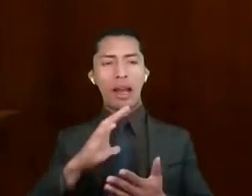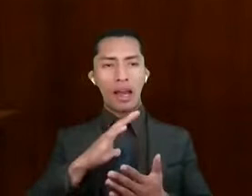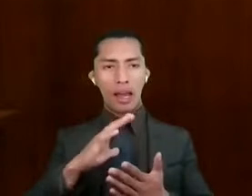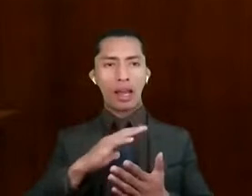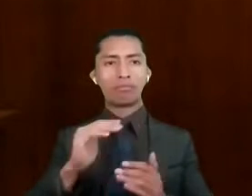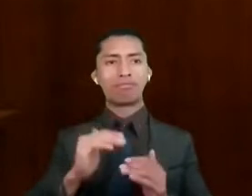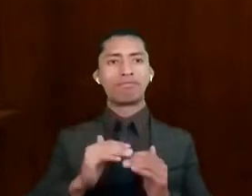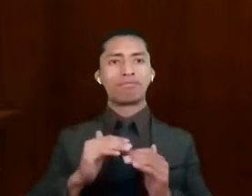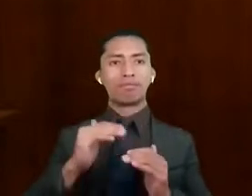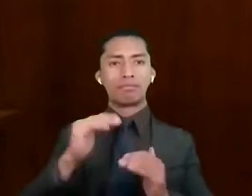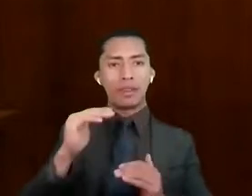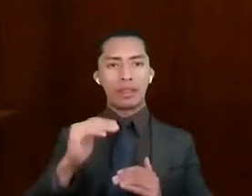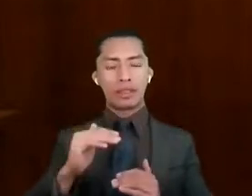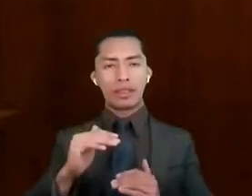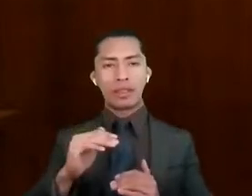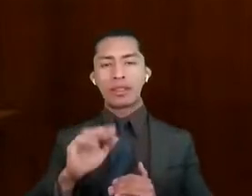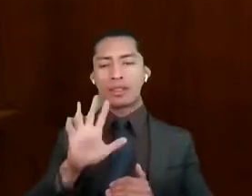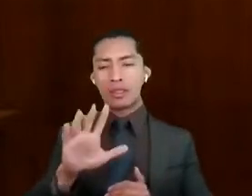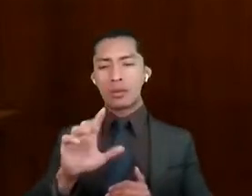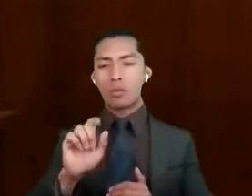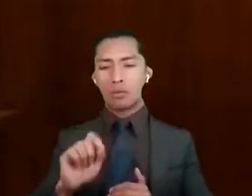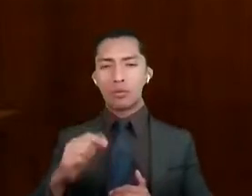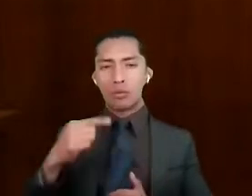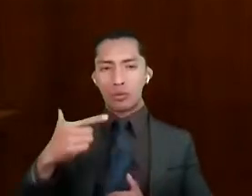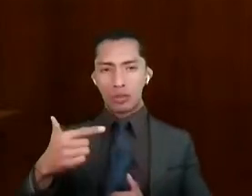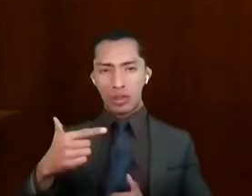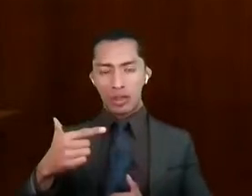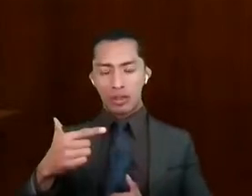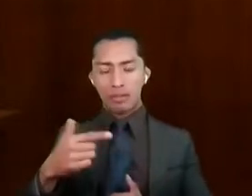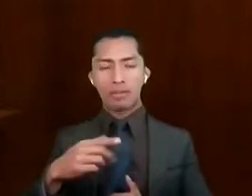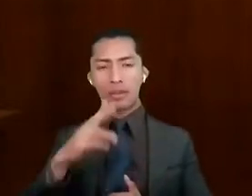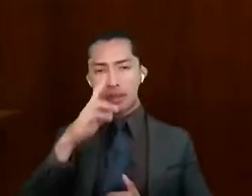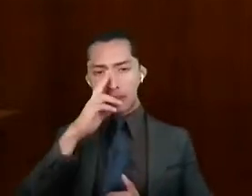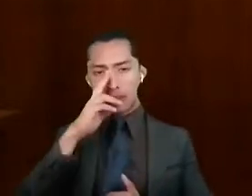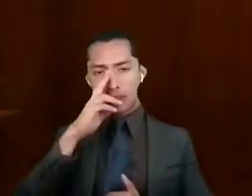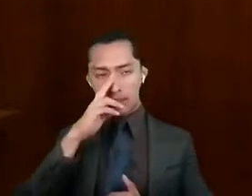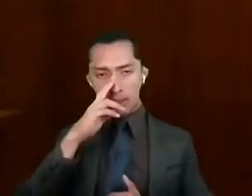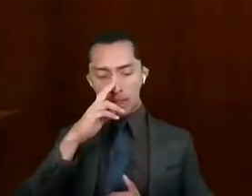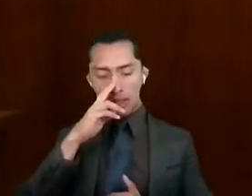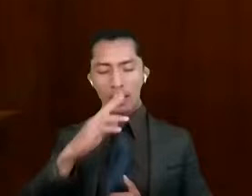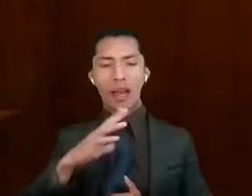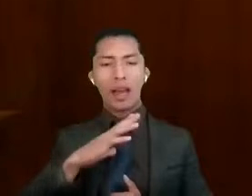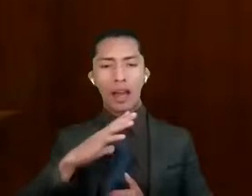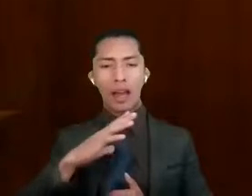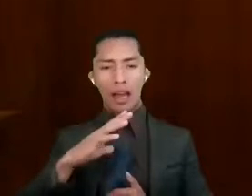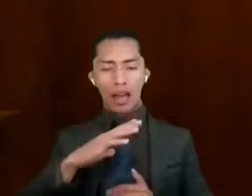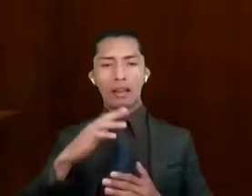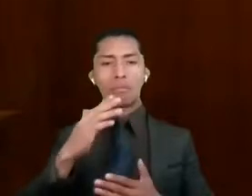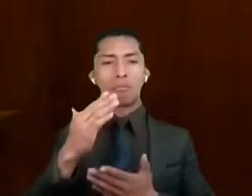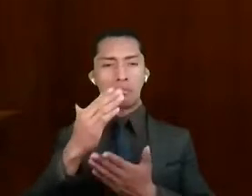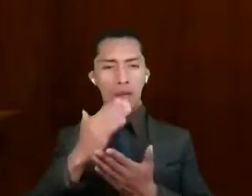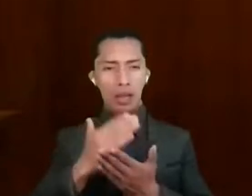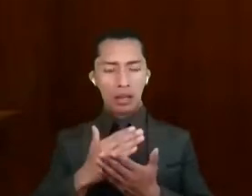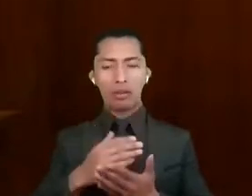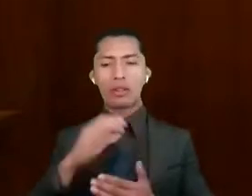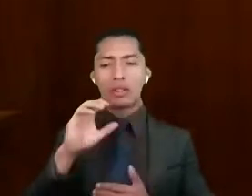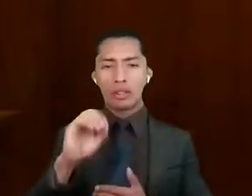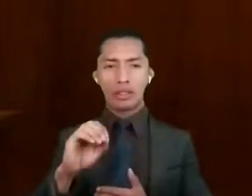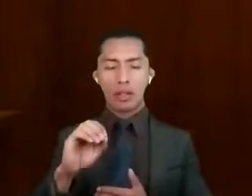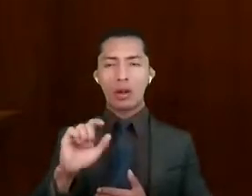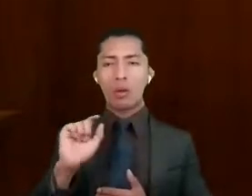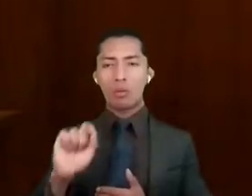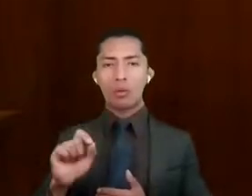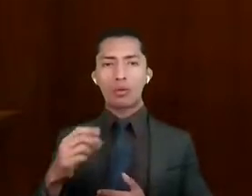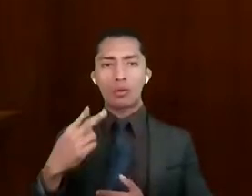más 5.7. Nezahualcóyotl presenta una incidencia a la baja del 0.2.